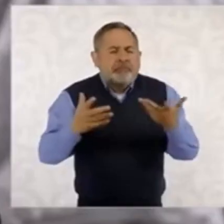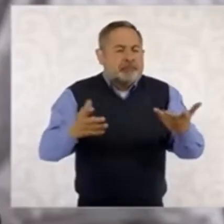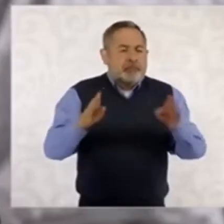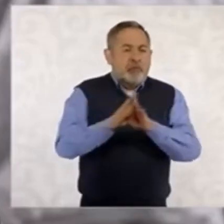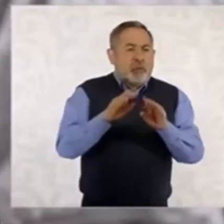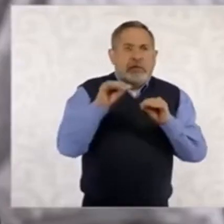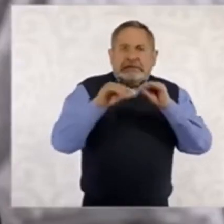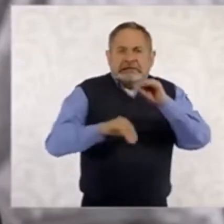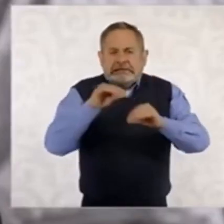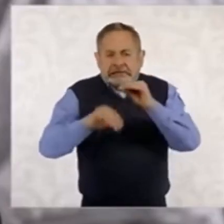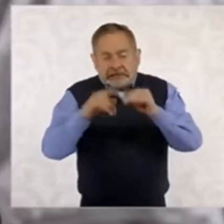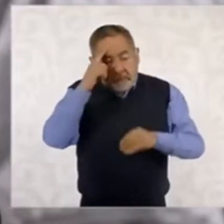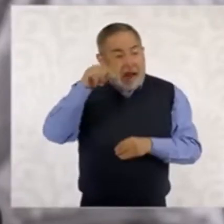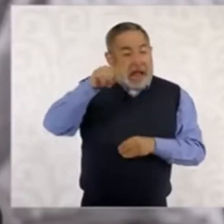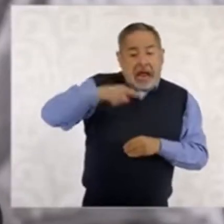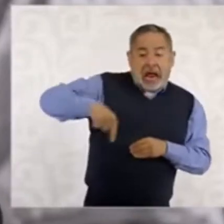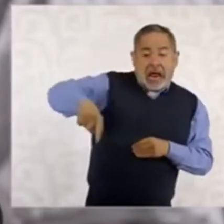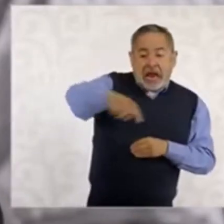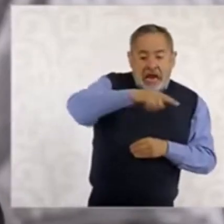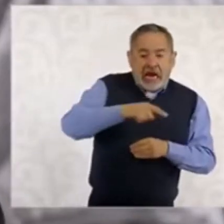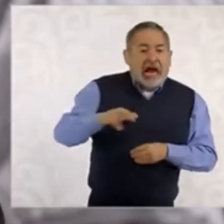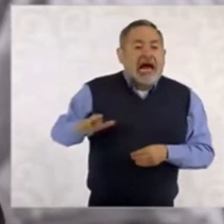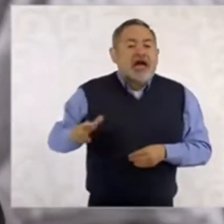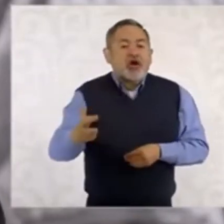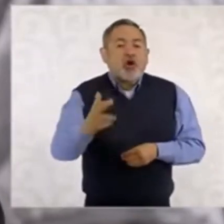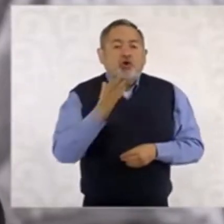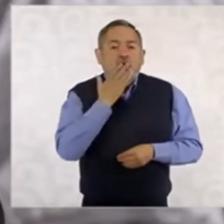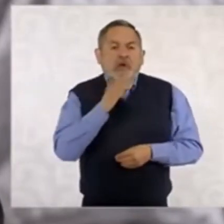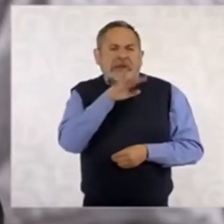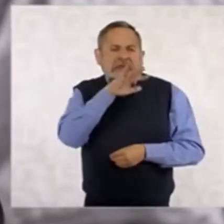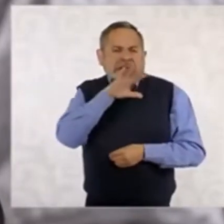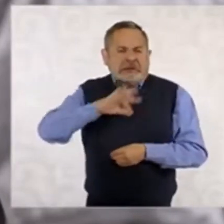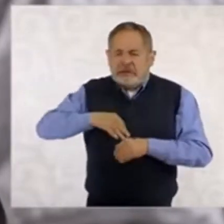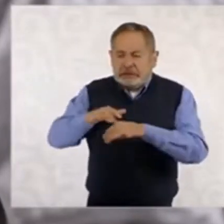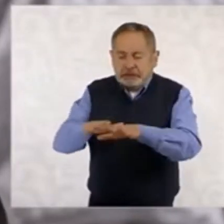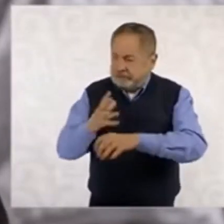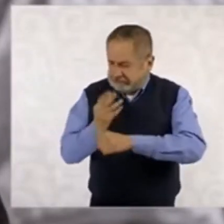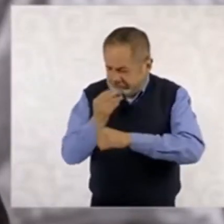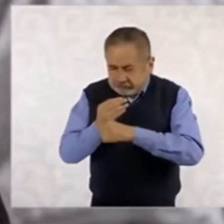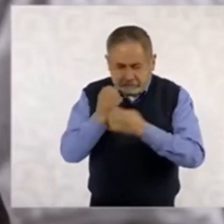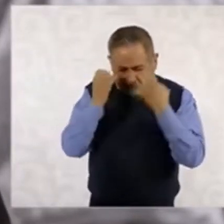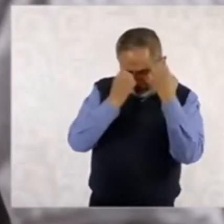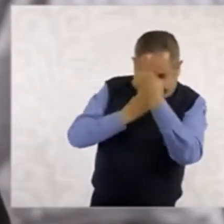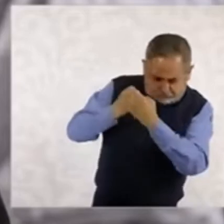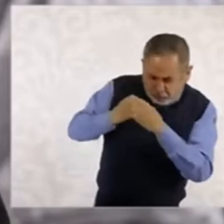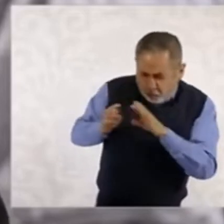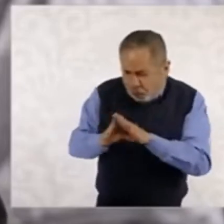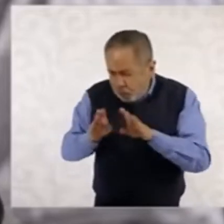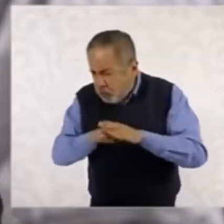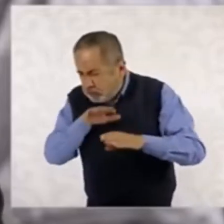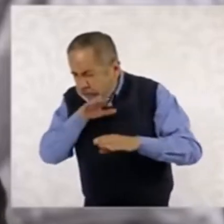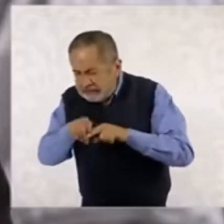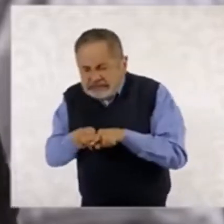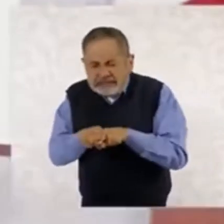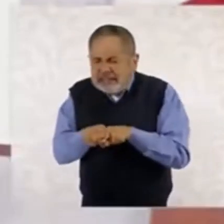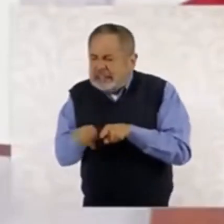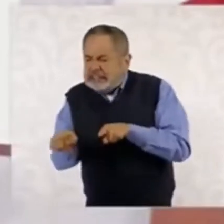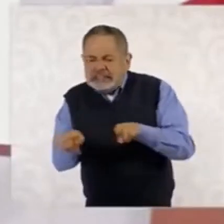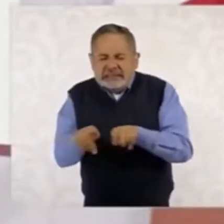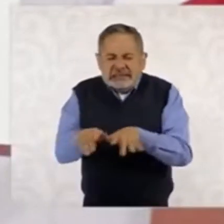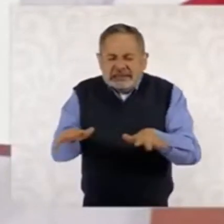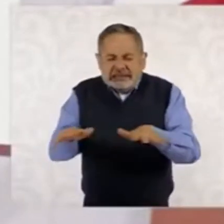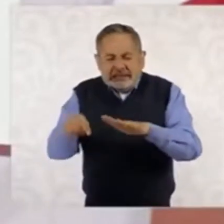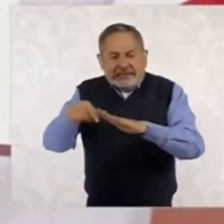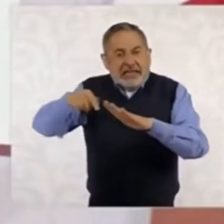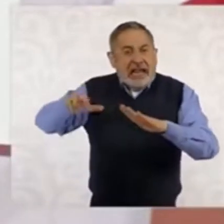de mecanismos de restauración en el río Sonora, con estudios para determinar la extensión de los daños en suelos y